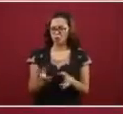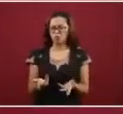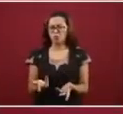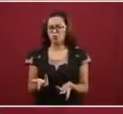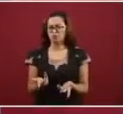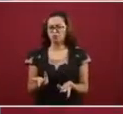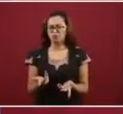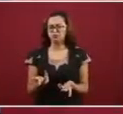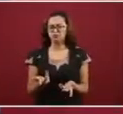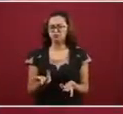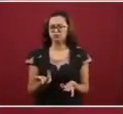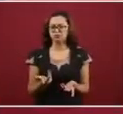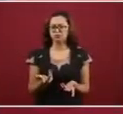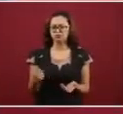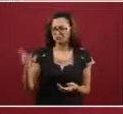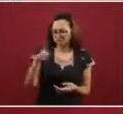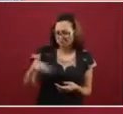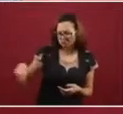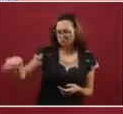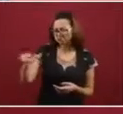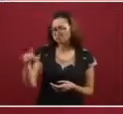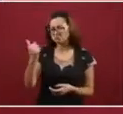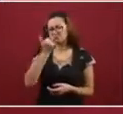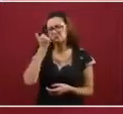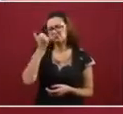los que no tenían